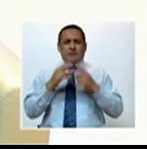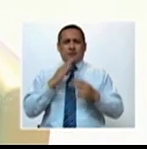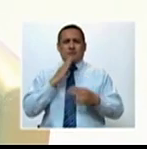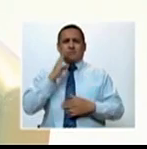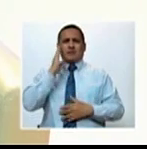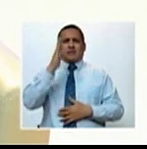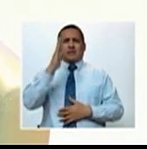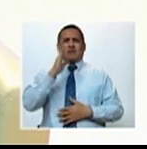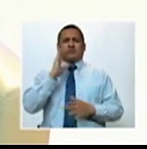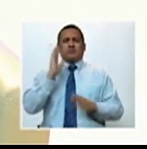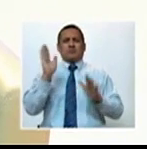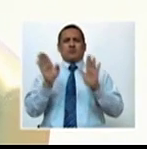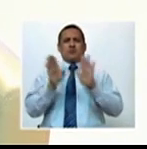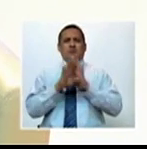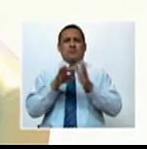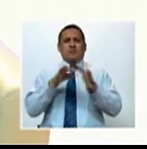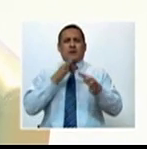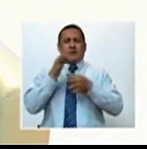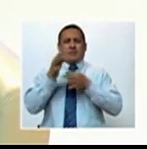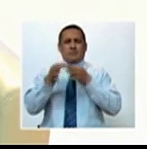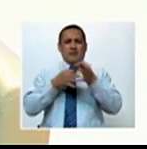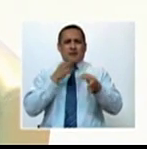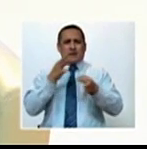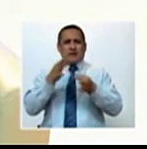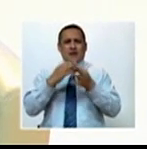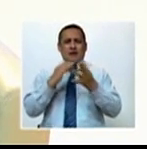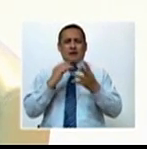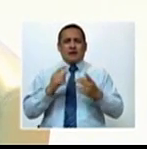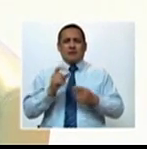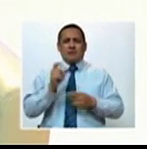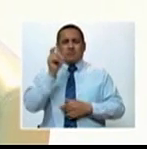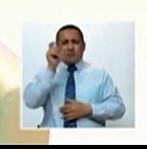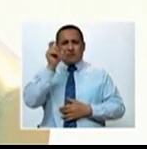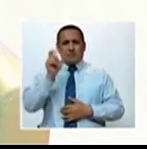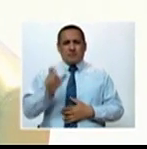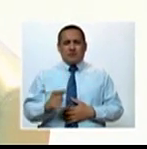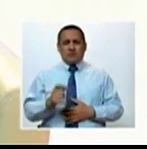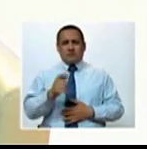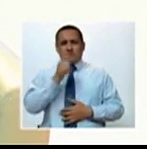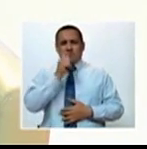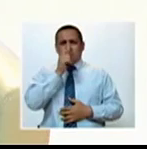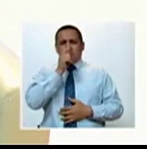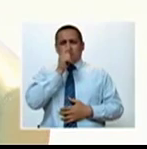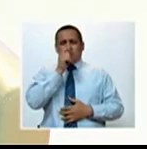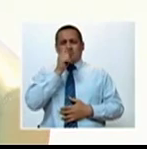esta disposición de que el adicto